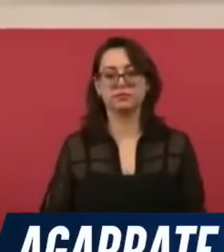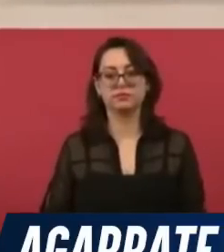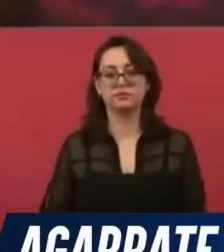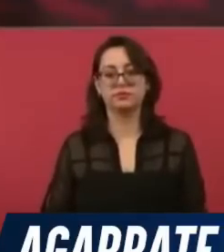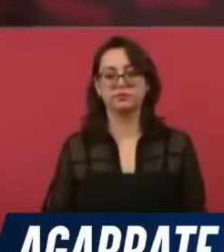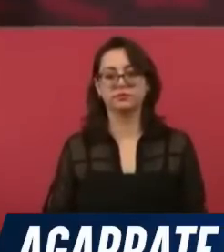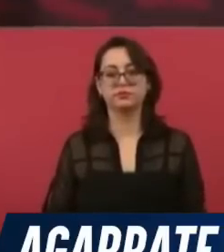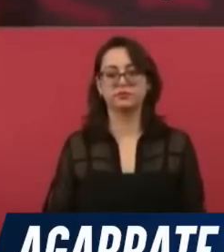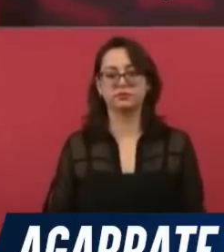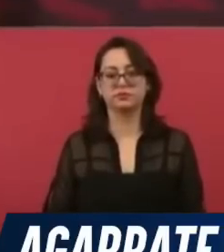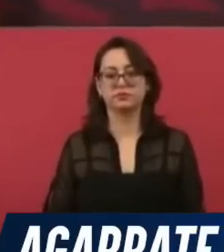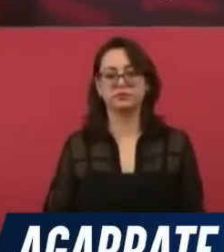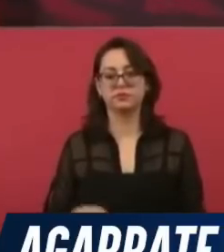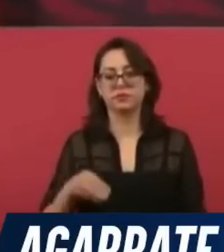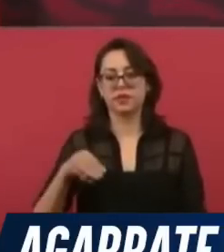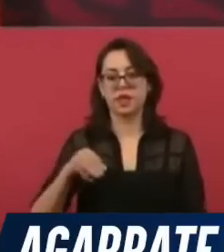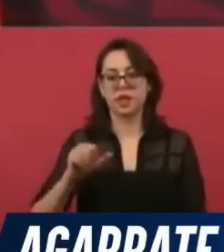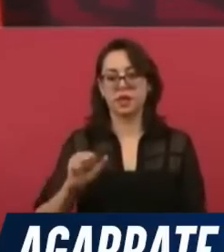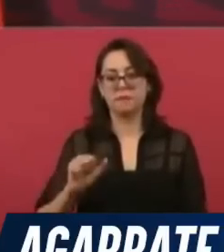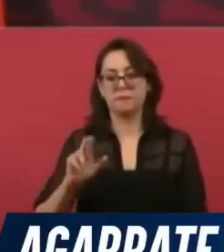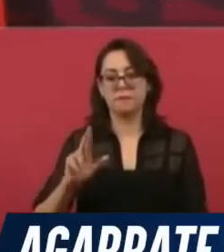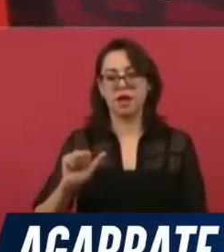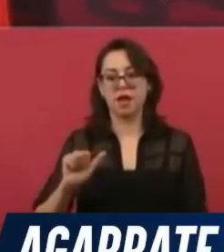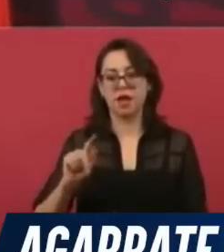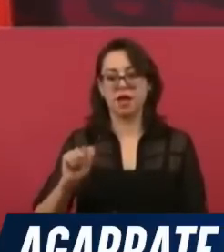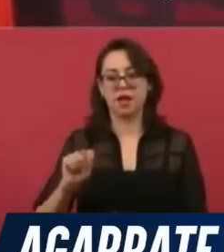Marat Bolaños López